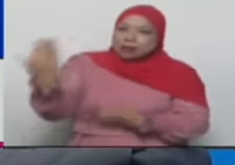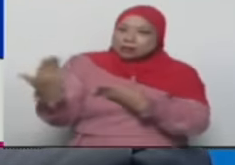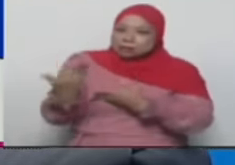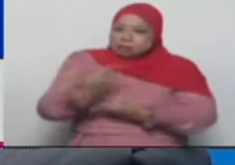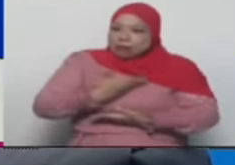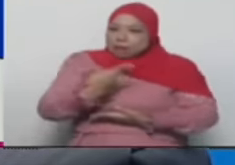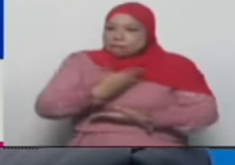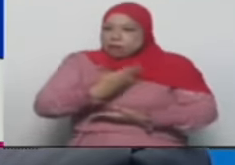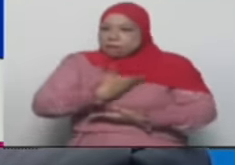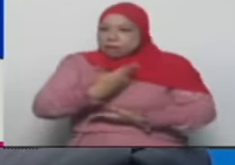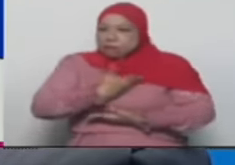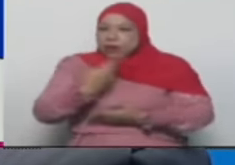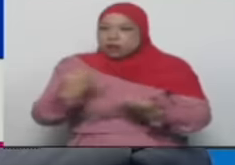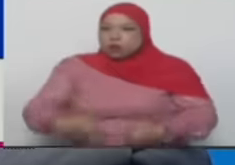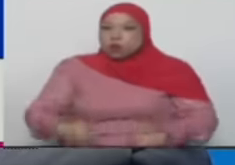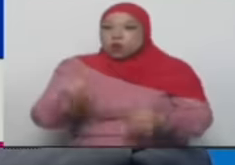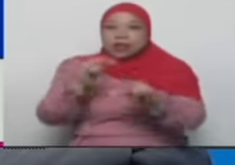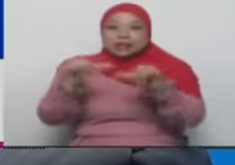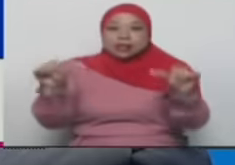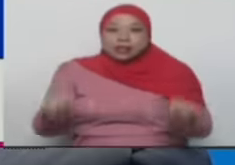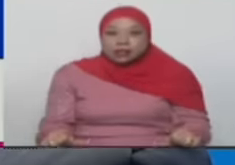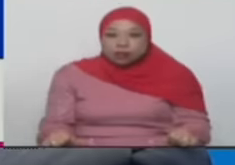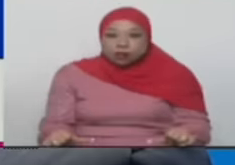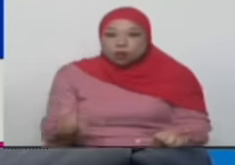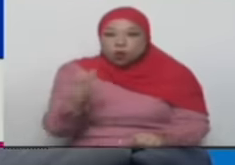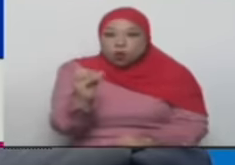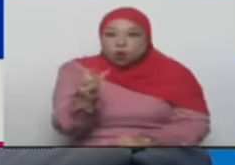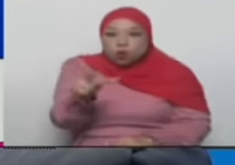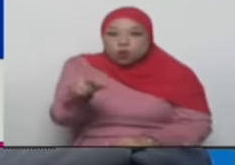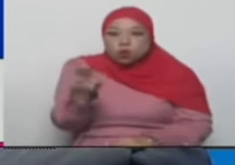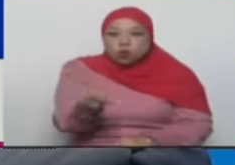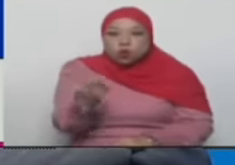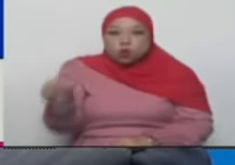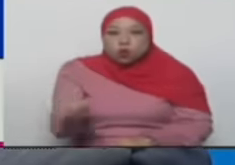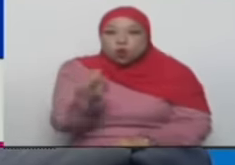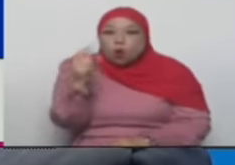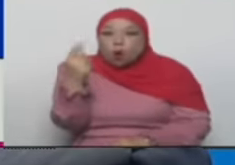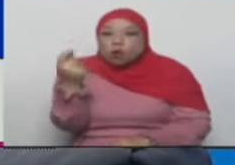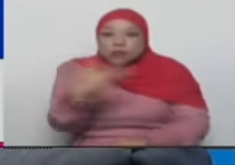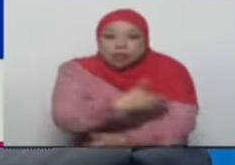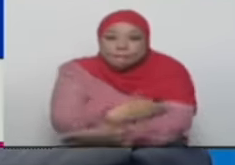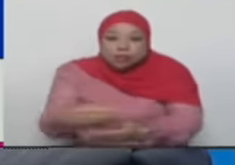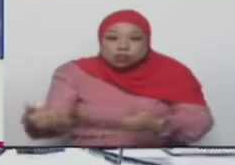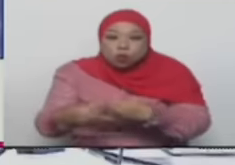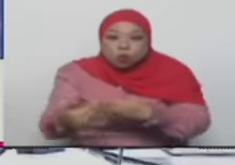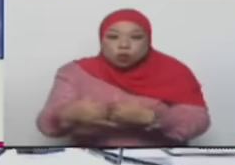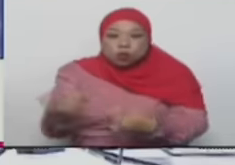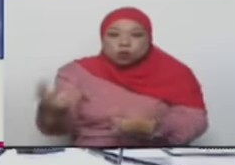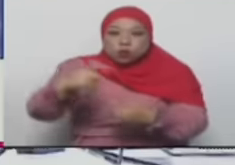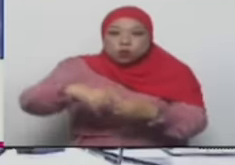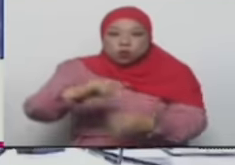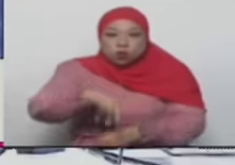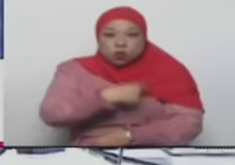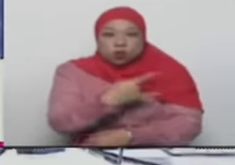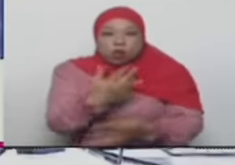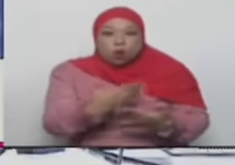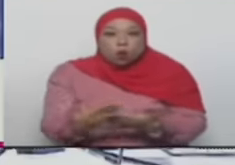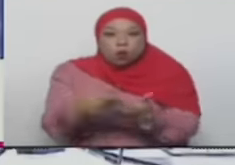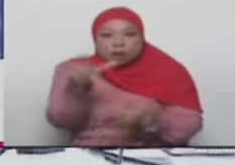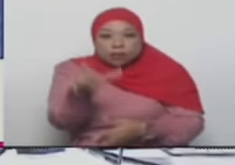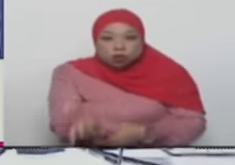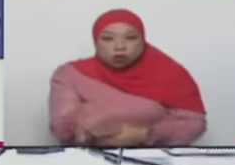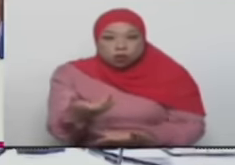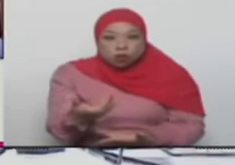incrementado. En el caso del Sistema Nacional de Ingresos, logramos observar 11 millones de ataques. O sea, el Sistema Nacional de Ingresos que le da el cupo en las universidades a los